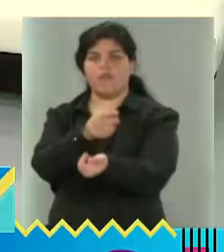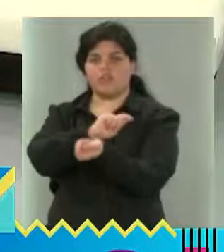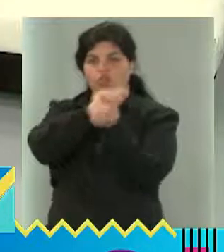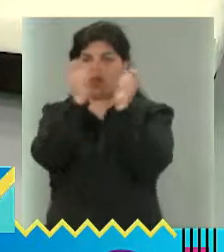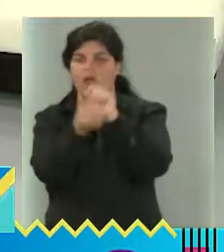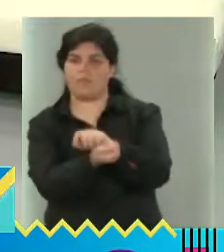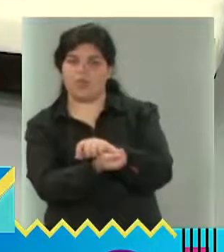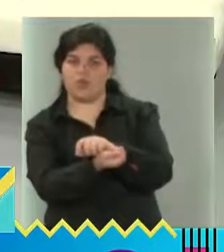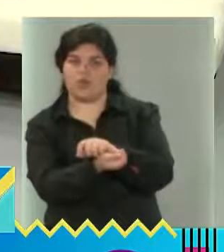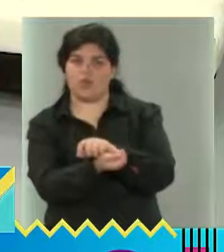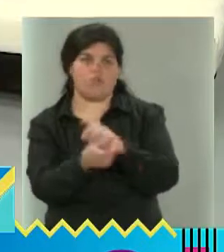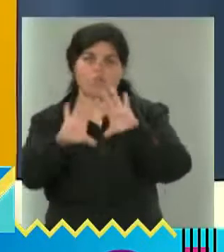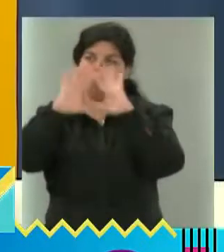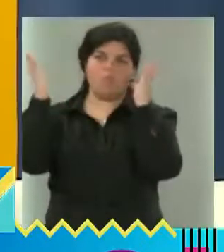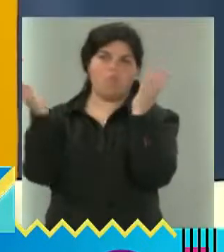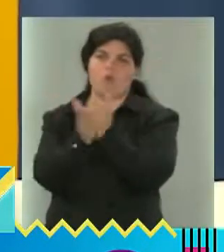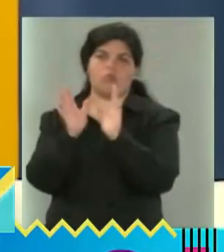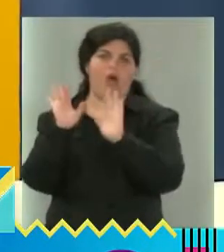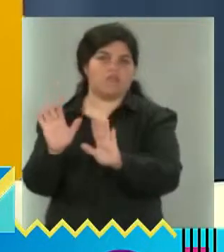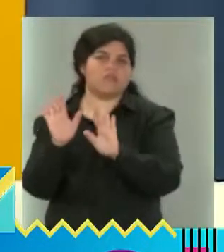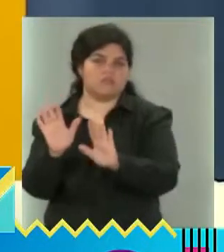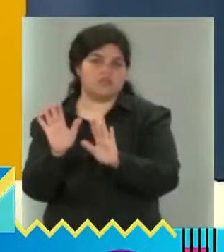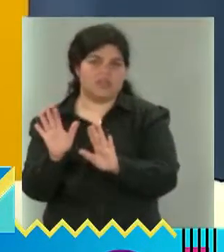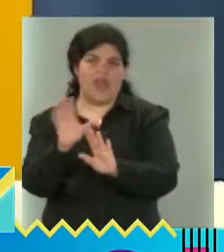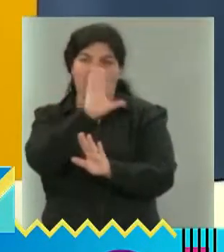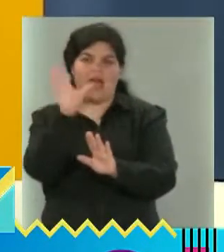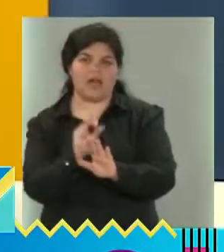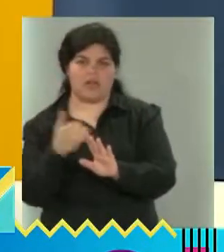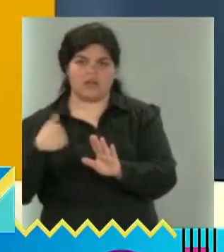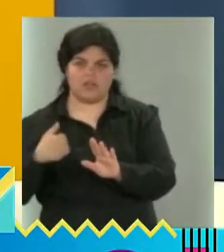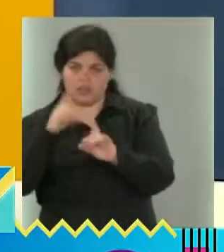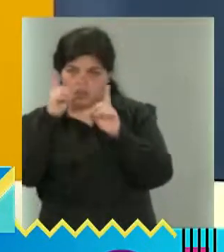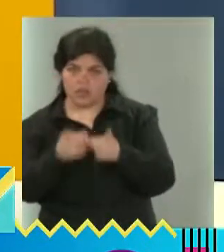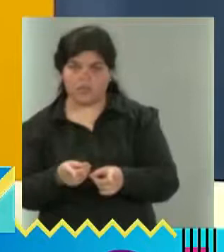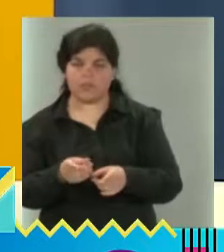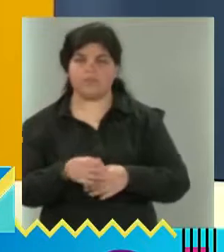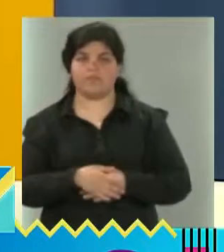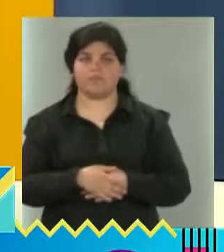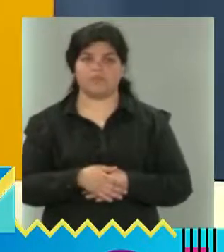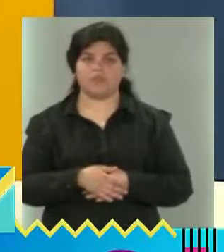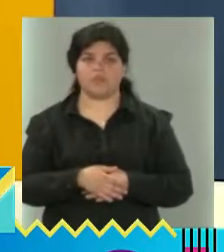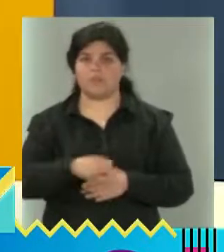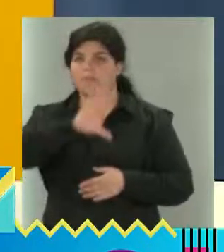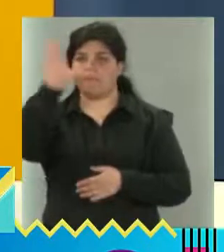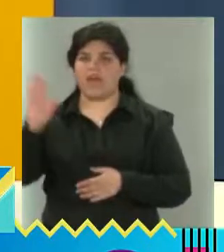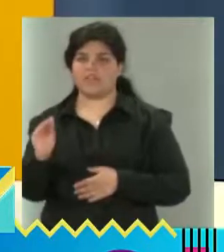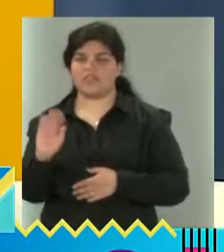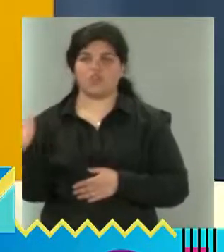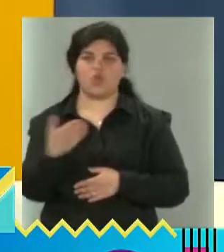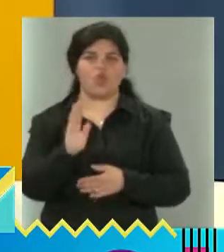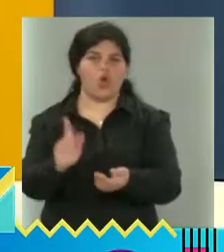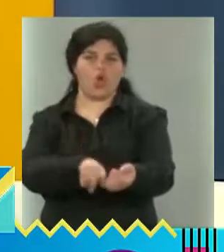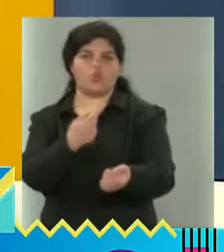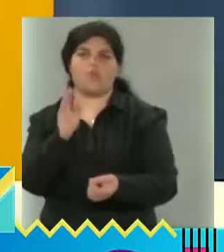a nivel argentino, a nivel mundial. Tenemos una caída de consumo en todos los países tradicionalmente vitivinícolas